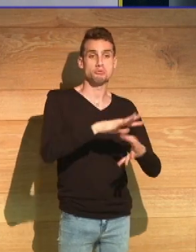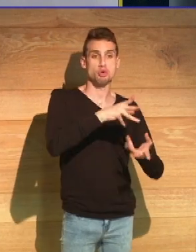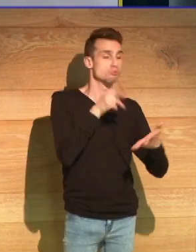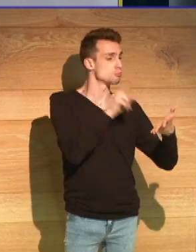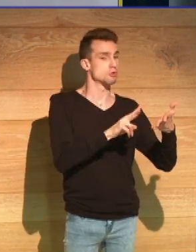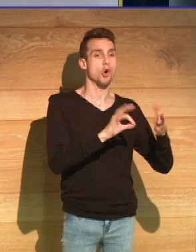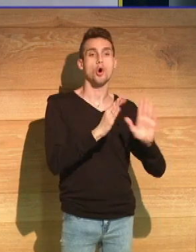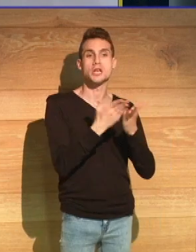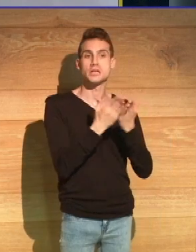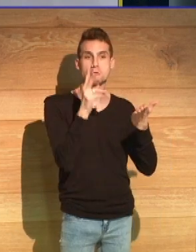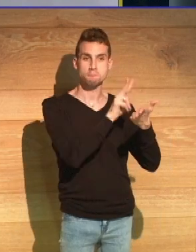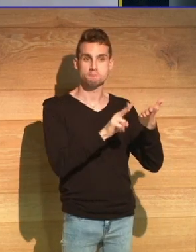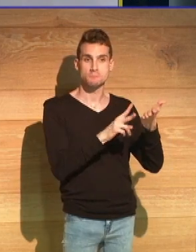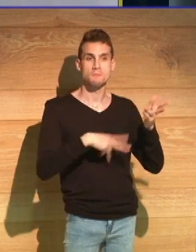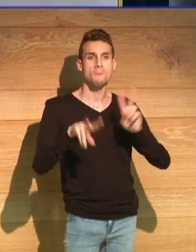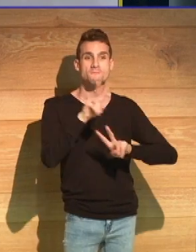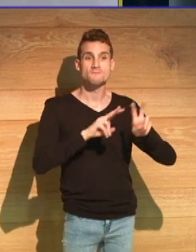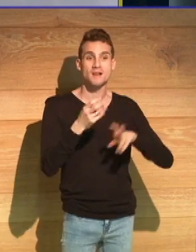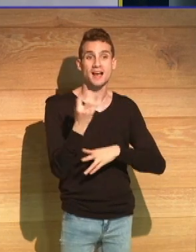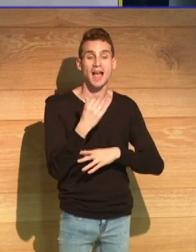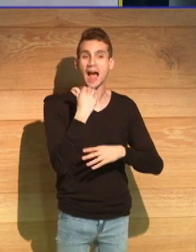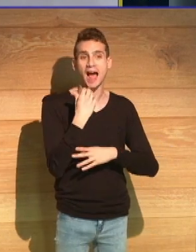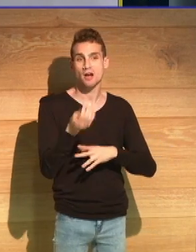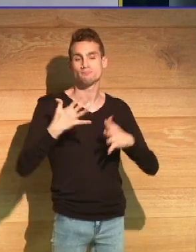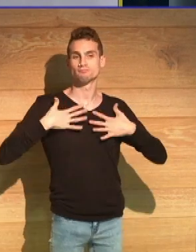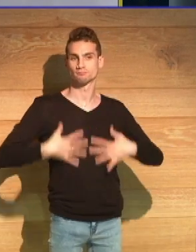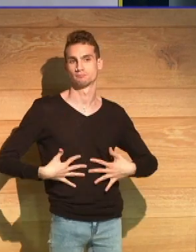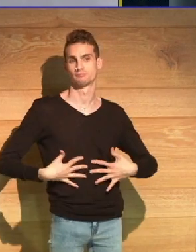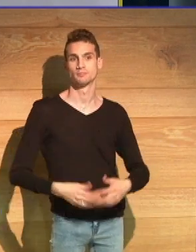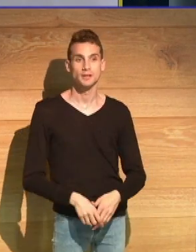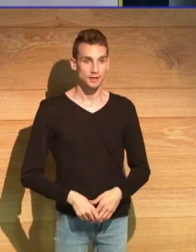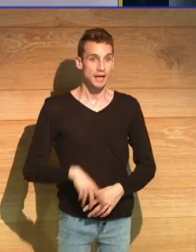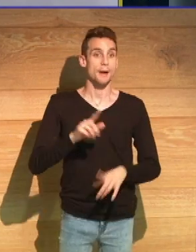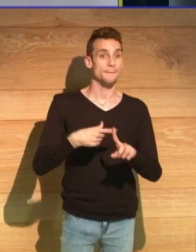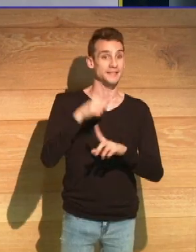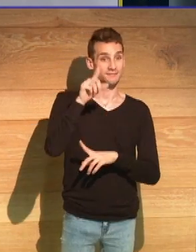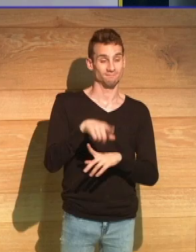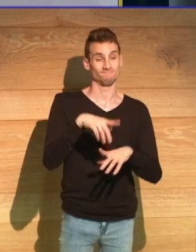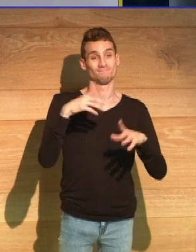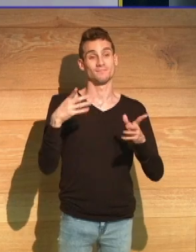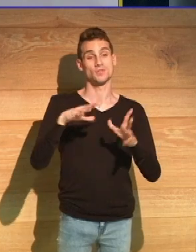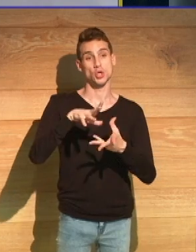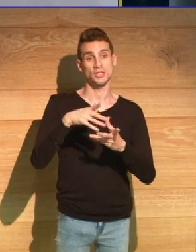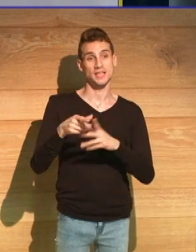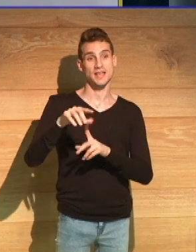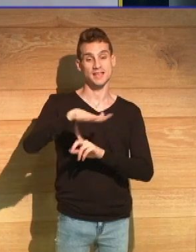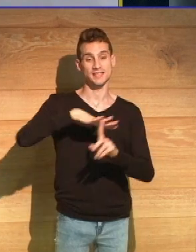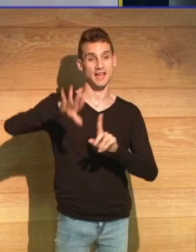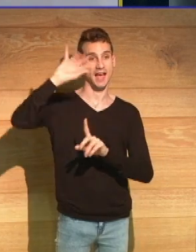leen un libro, ¿no? Buscan algo que les relaje. Y cuando hablamos de noticias ambientales o de